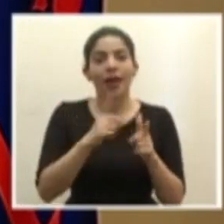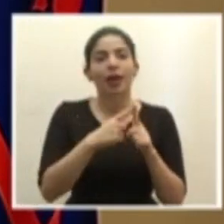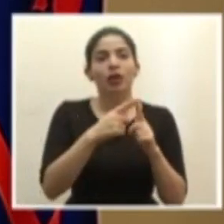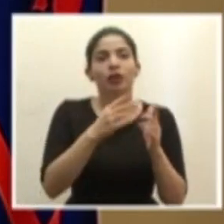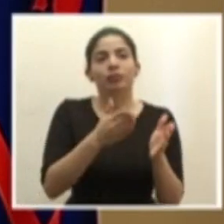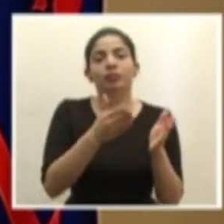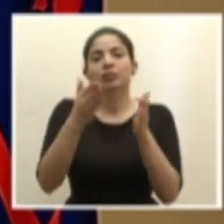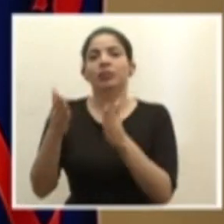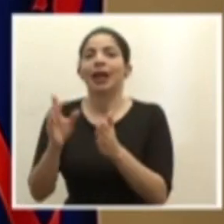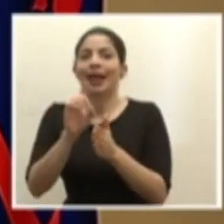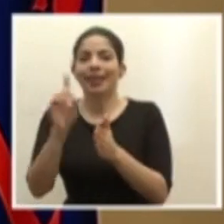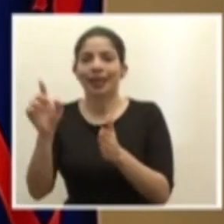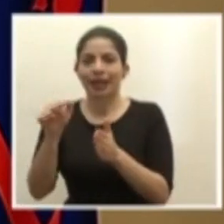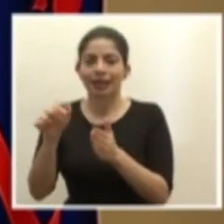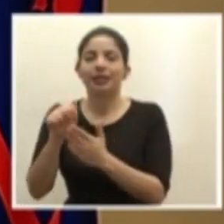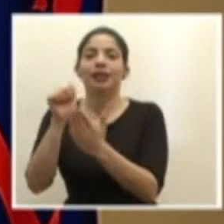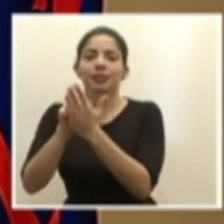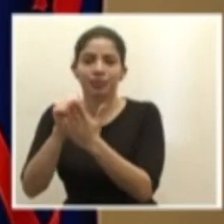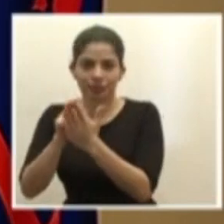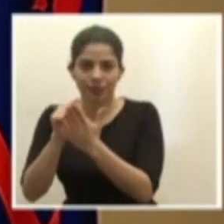a la derecha de esa misma.